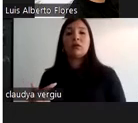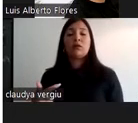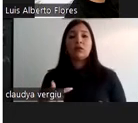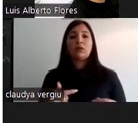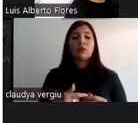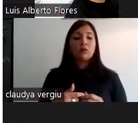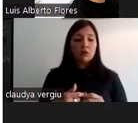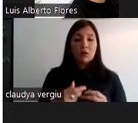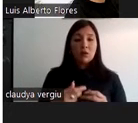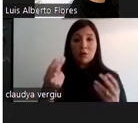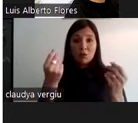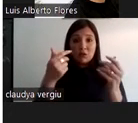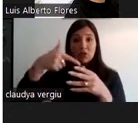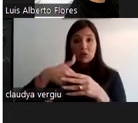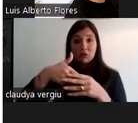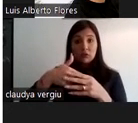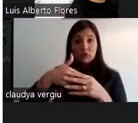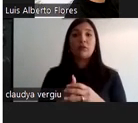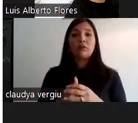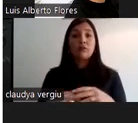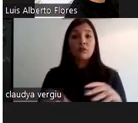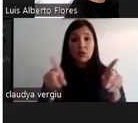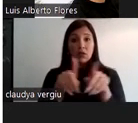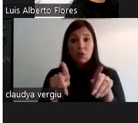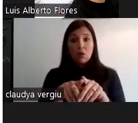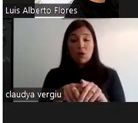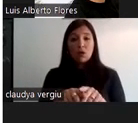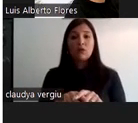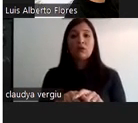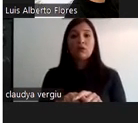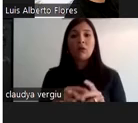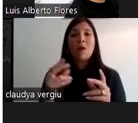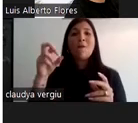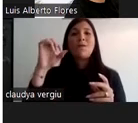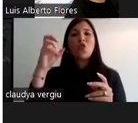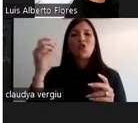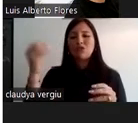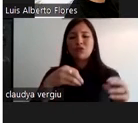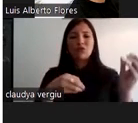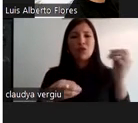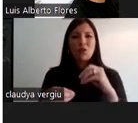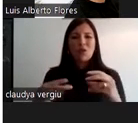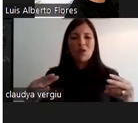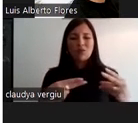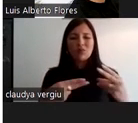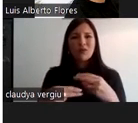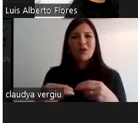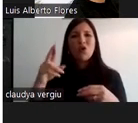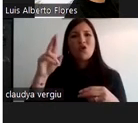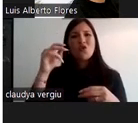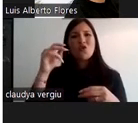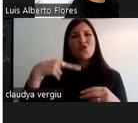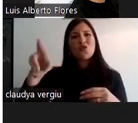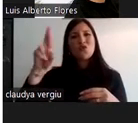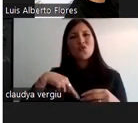a los precios del crudo así como el problema de suministro de diversos productos e insumos por el conflicto entre Ucrania y Rusia la